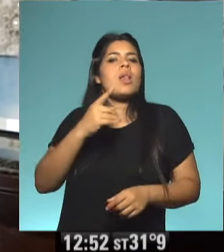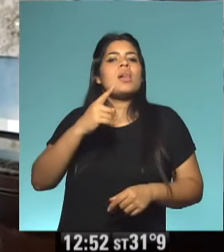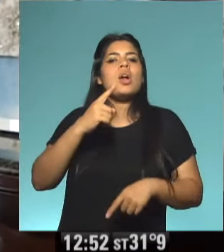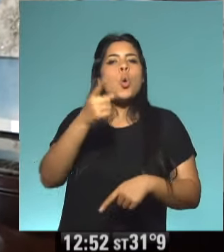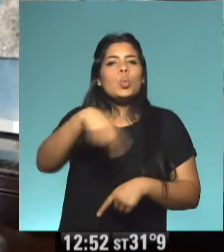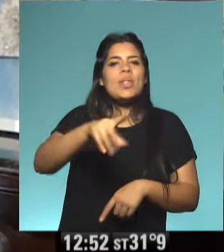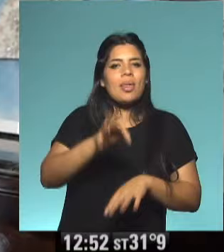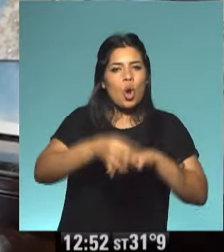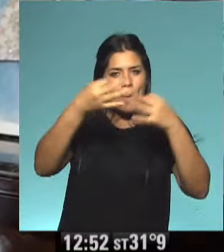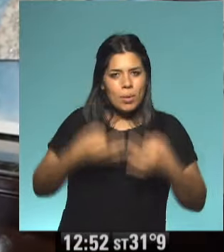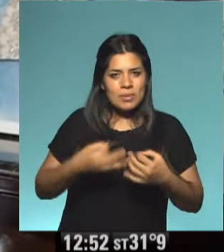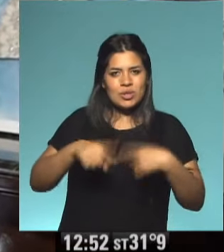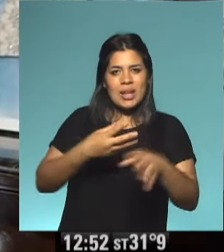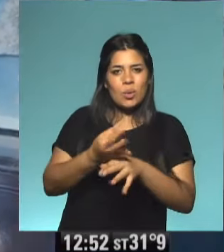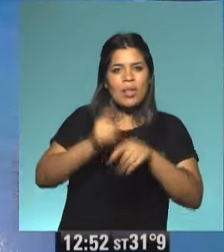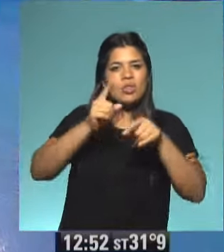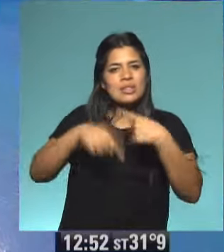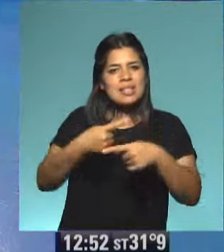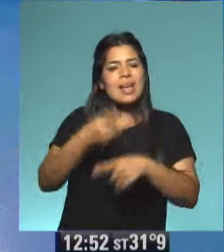seguir aprendiendo. Un fuerte abrazo para todos.